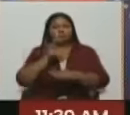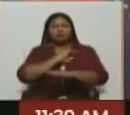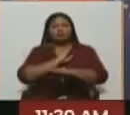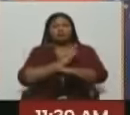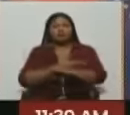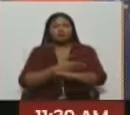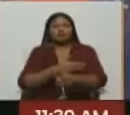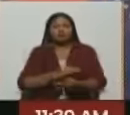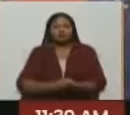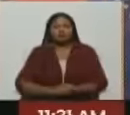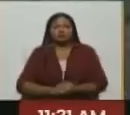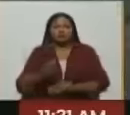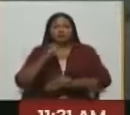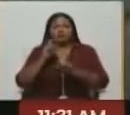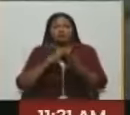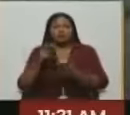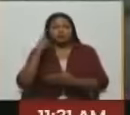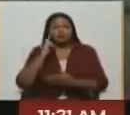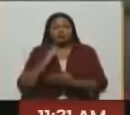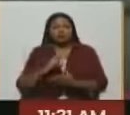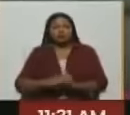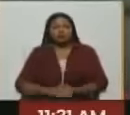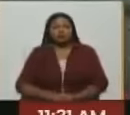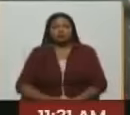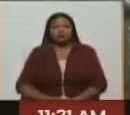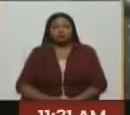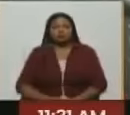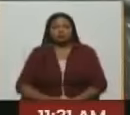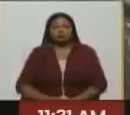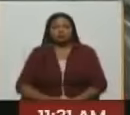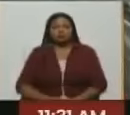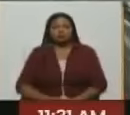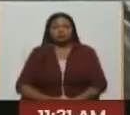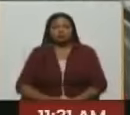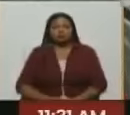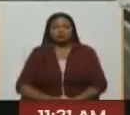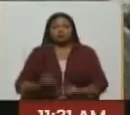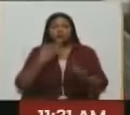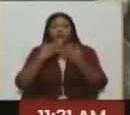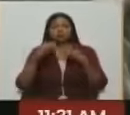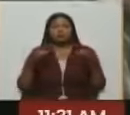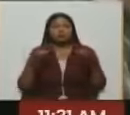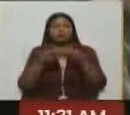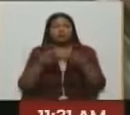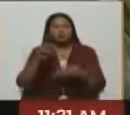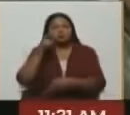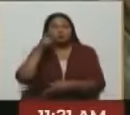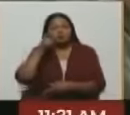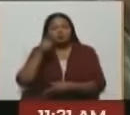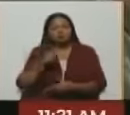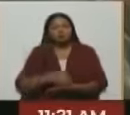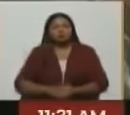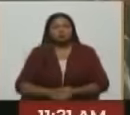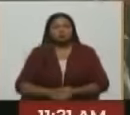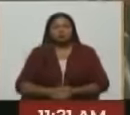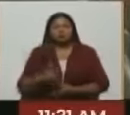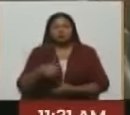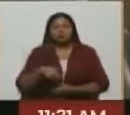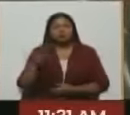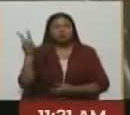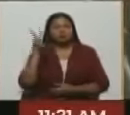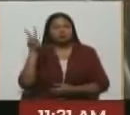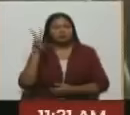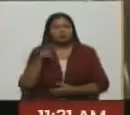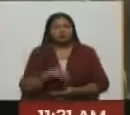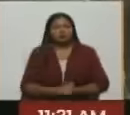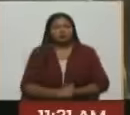Armada Nacional Bolivariana y gracias a los cuerpos de seguridad de Venezuela,